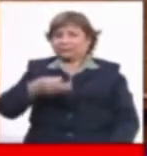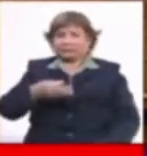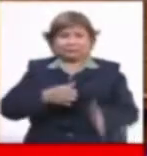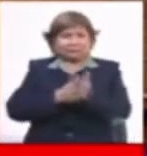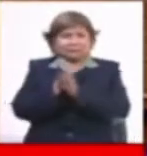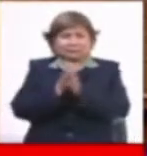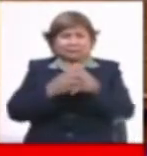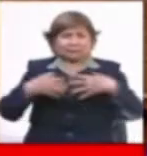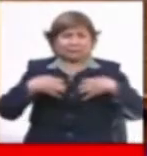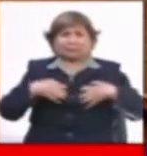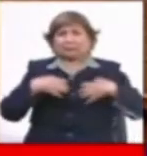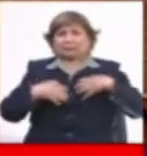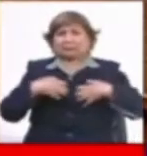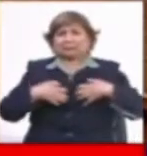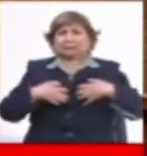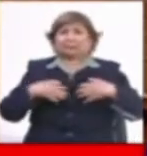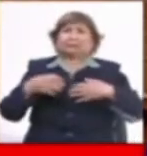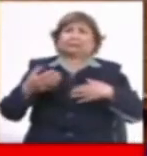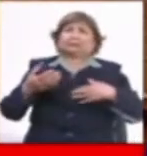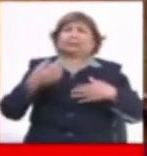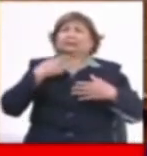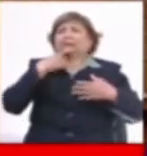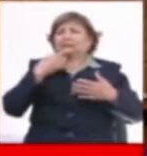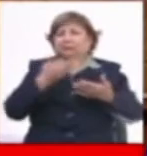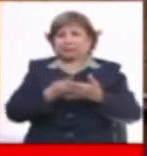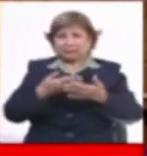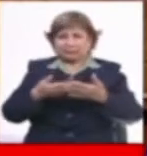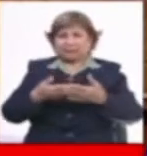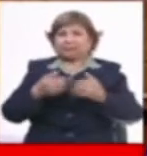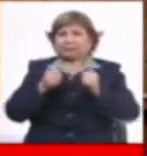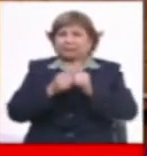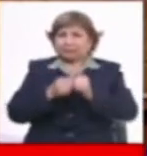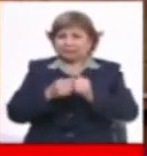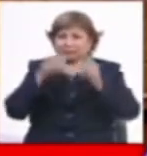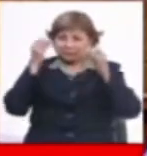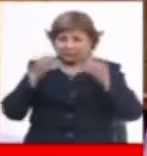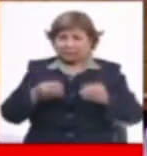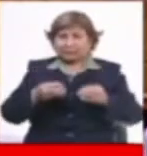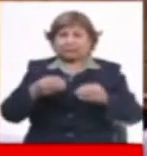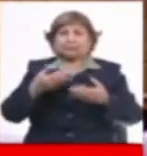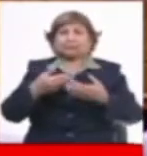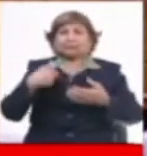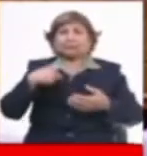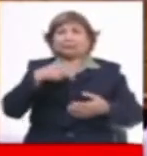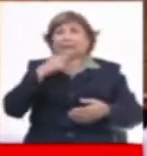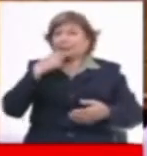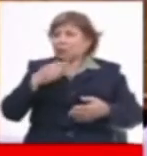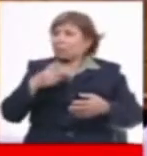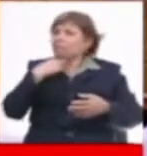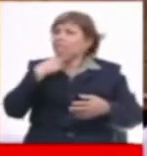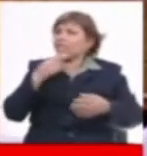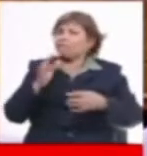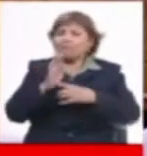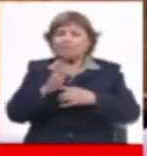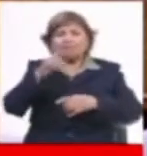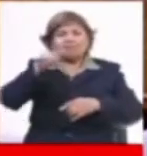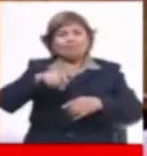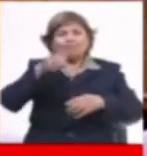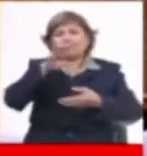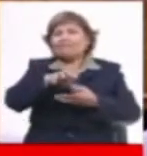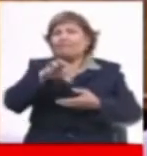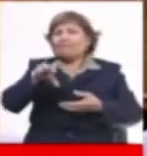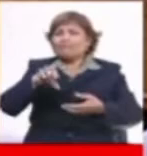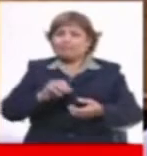apasionamiento queremos decir la cosa pero también venimos por algo concreto porque somos voceros de las necesidades del